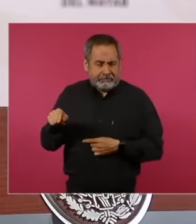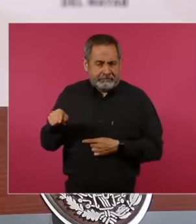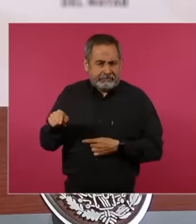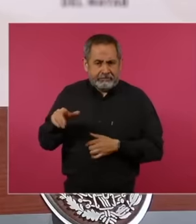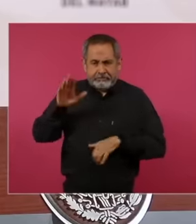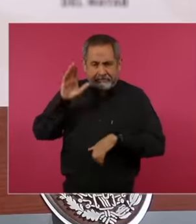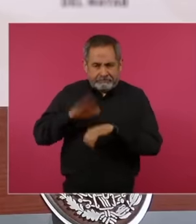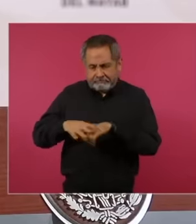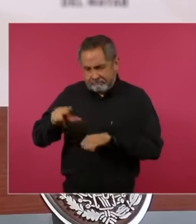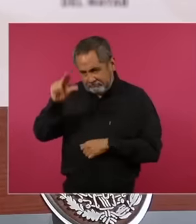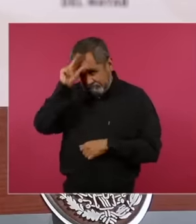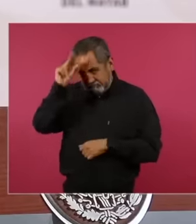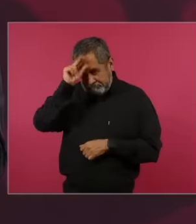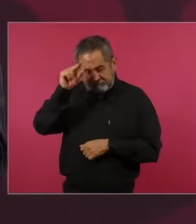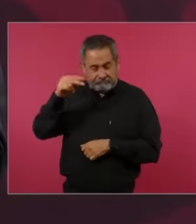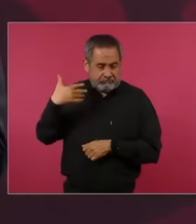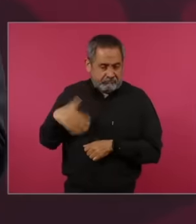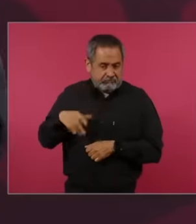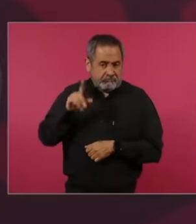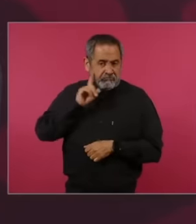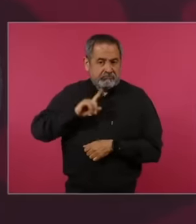más inteligentes,